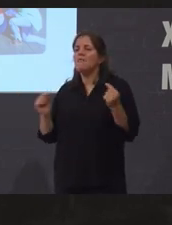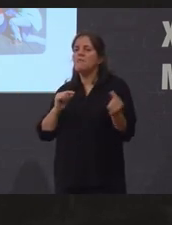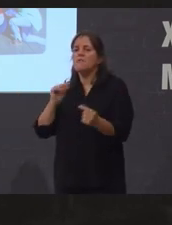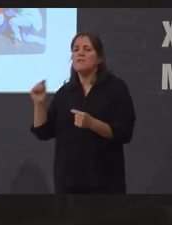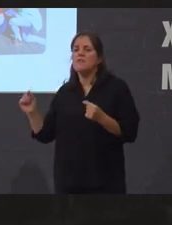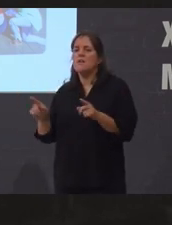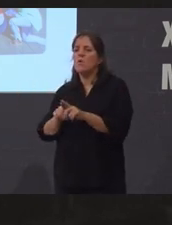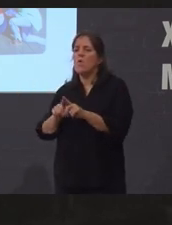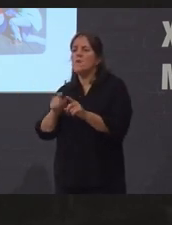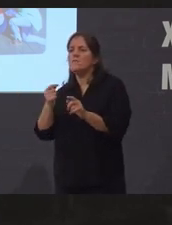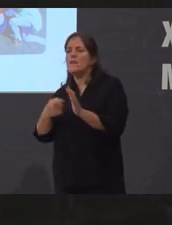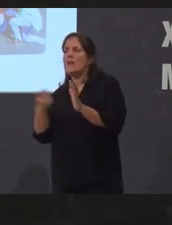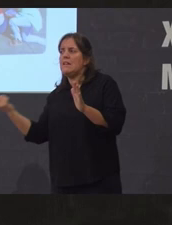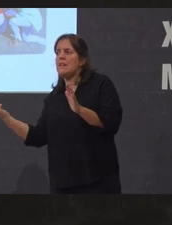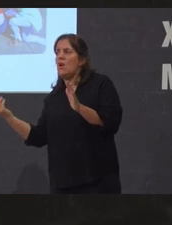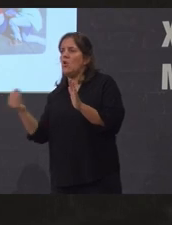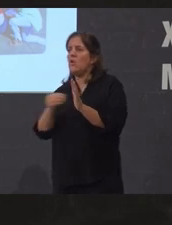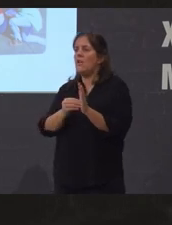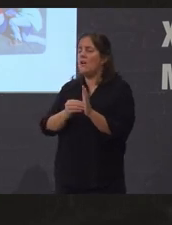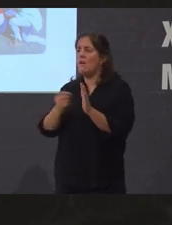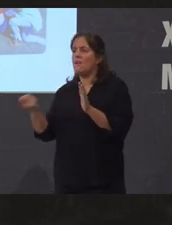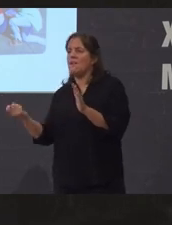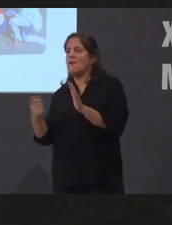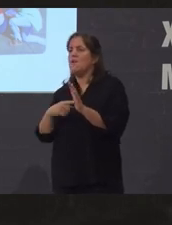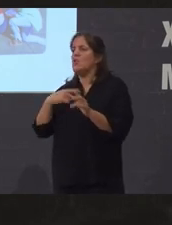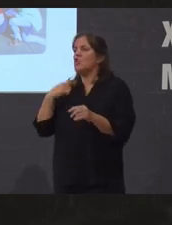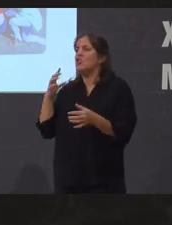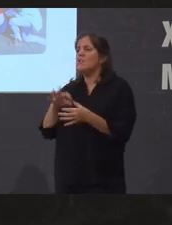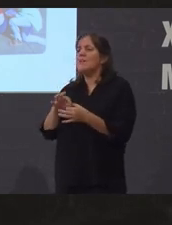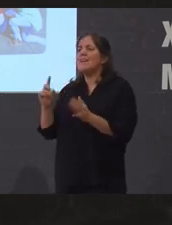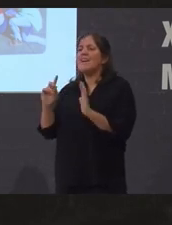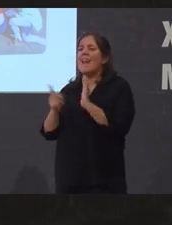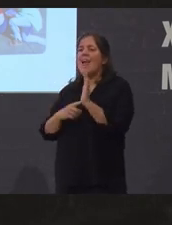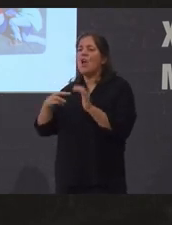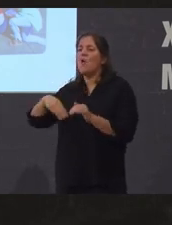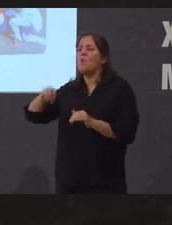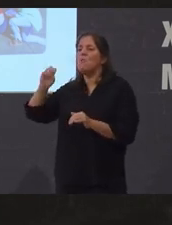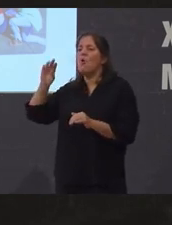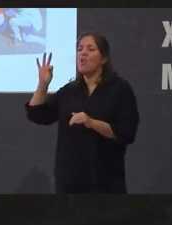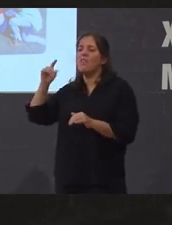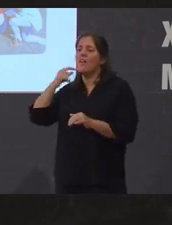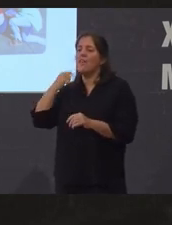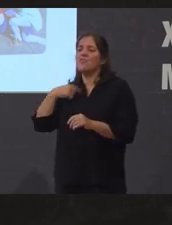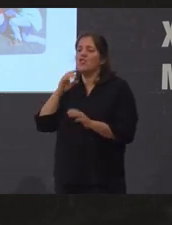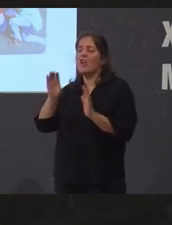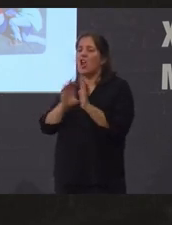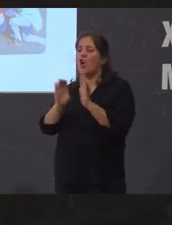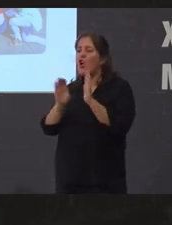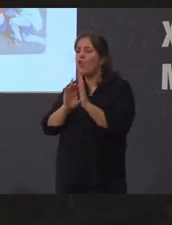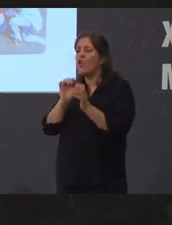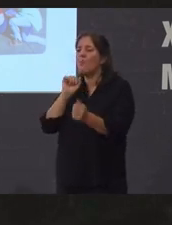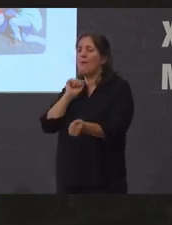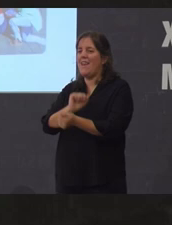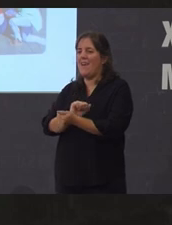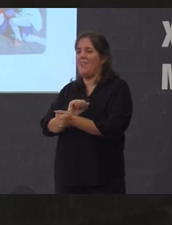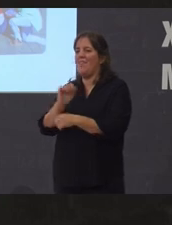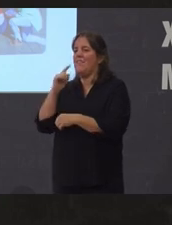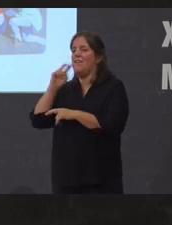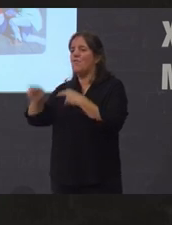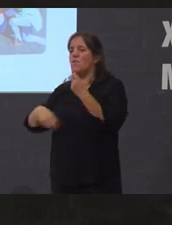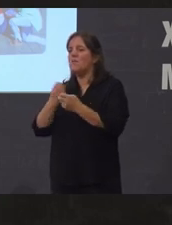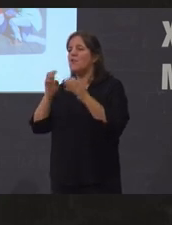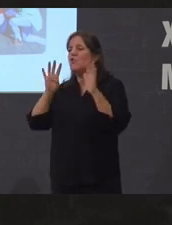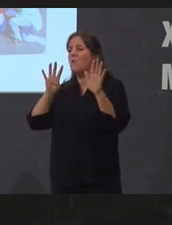o quitan ou non o quitan, isto non ten que ver ca lei Mordaza, isto é o Código Penal do 95, reforma do